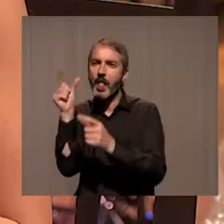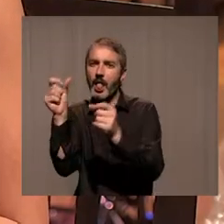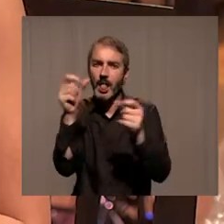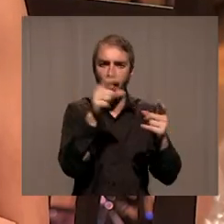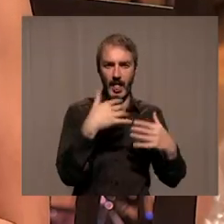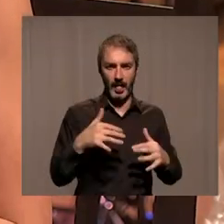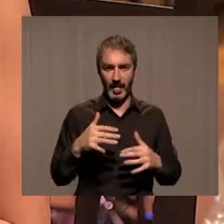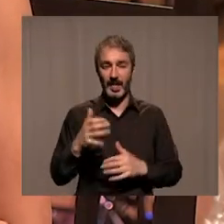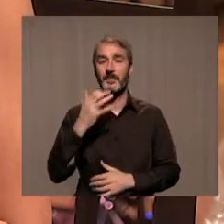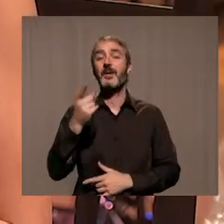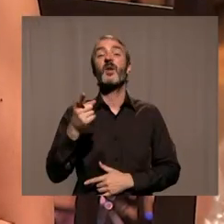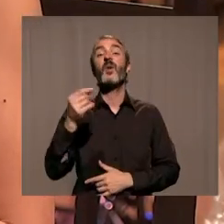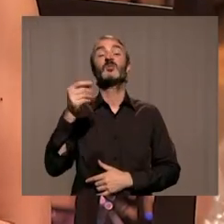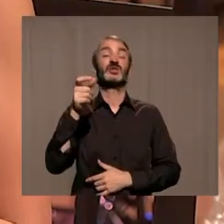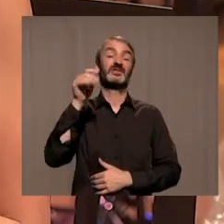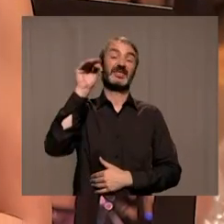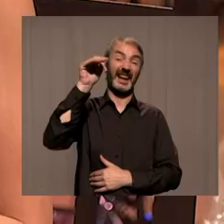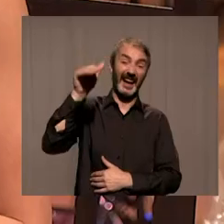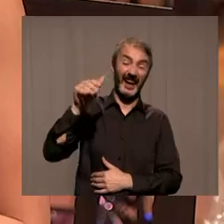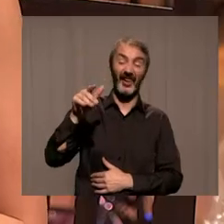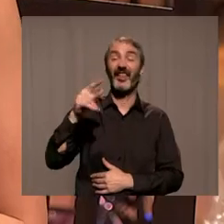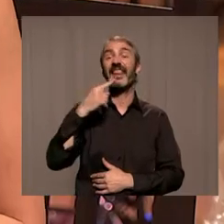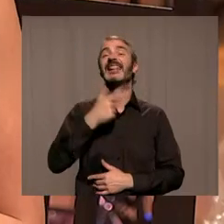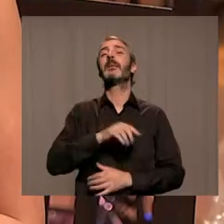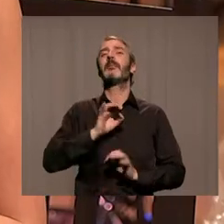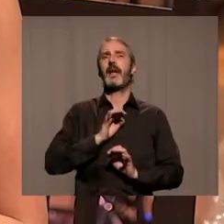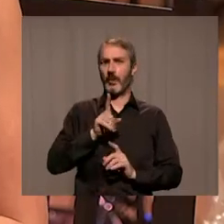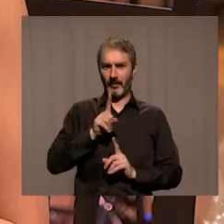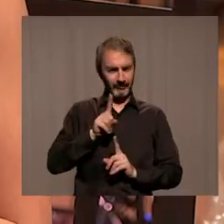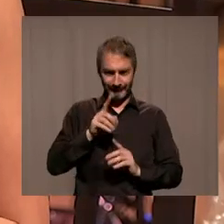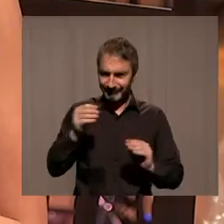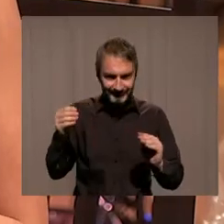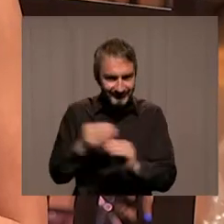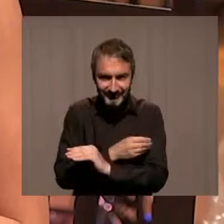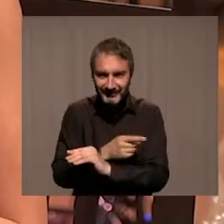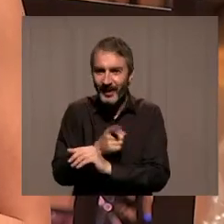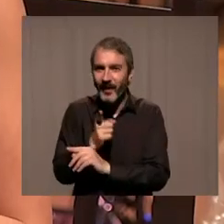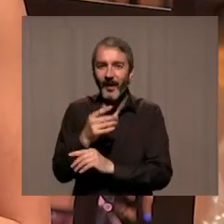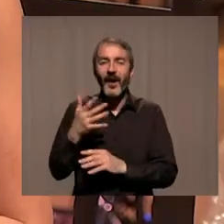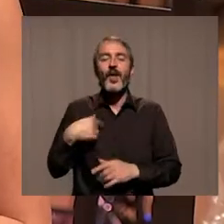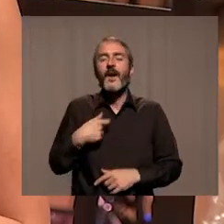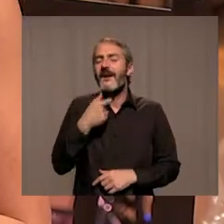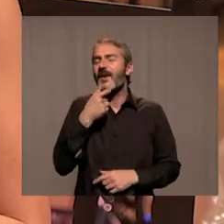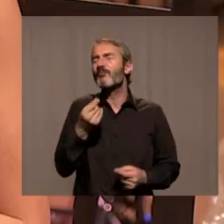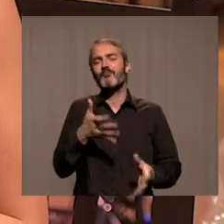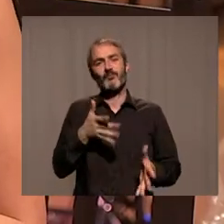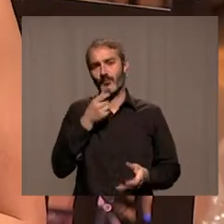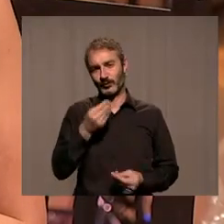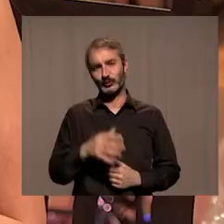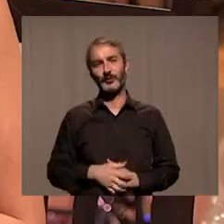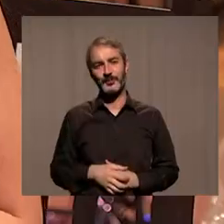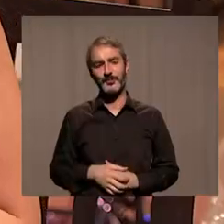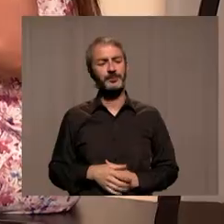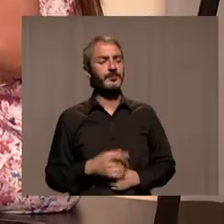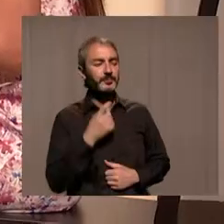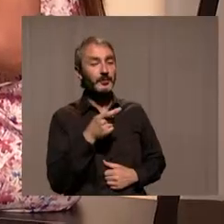uno de extranjero piensa, bueno, es que es toda España, pero realmente es súper diferente. Claro. Entonces, a mí me gustó mucho eso, la verdad. ¿Y